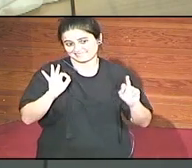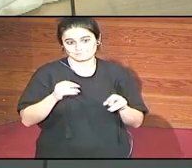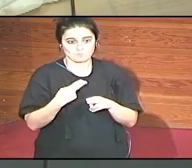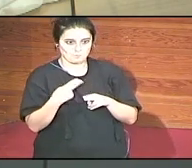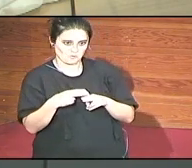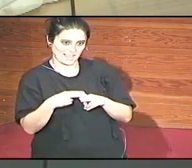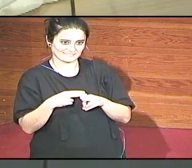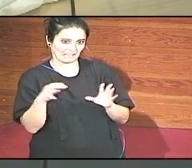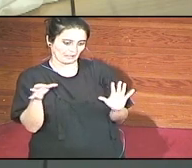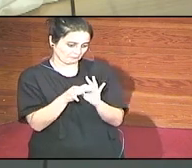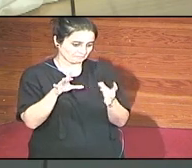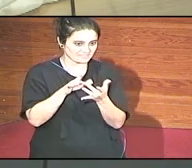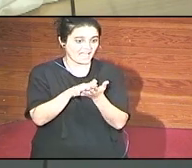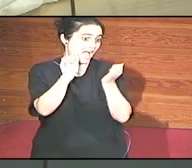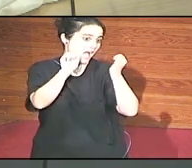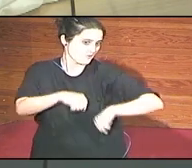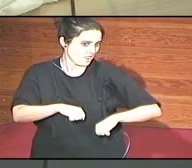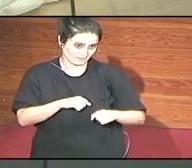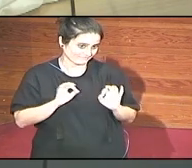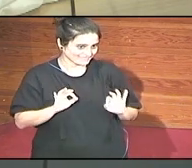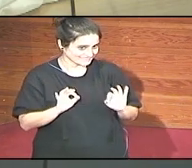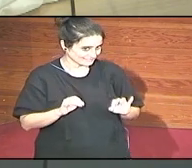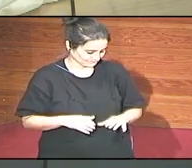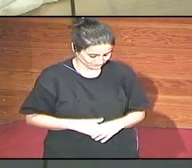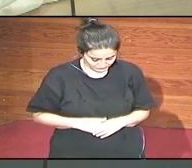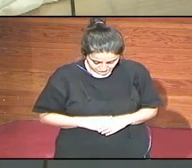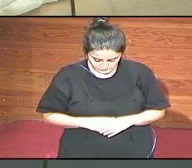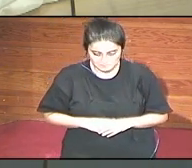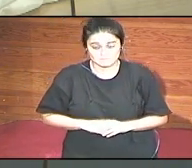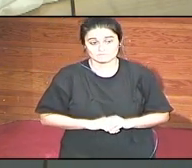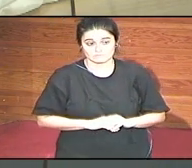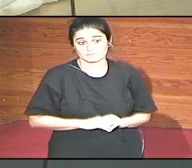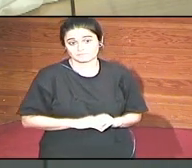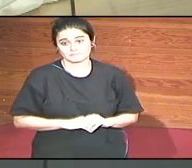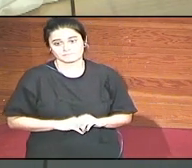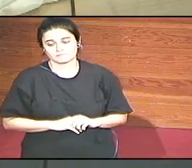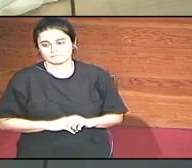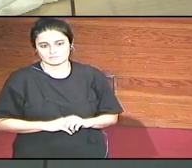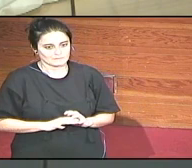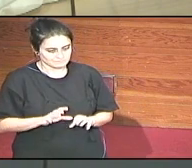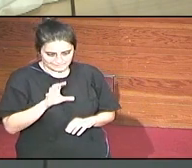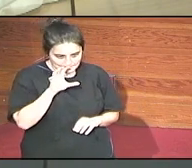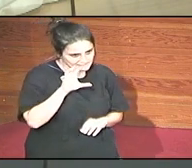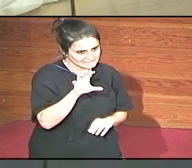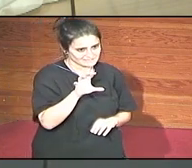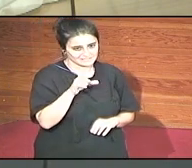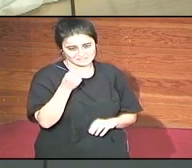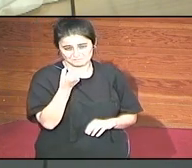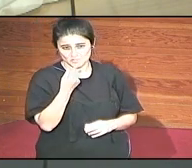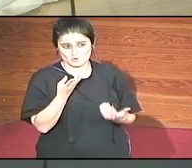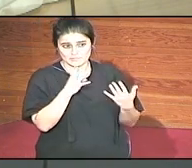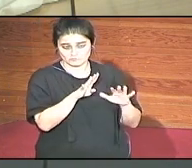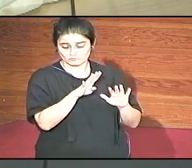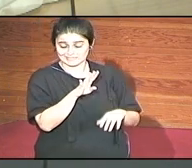no solo pasa en áfrica pero en ruanda es así aún así es un país que está extraordinariamente mejor es en 1994